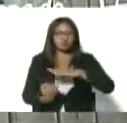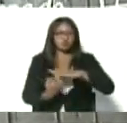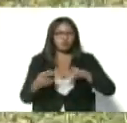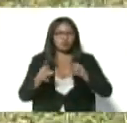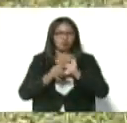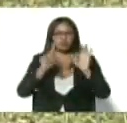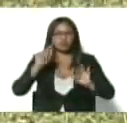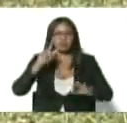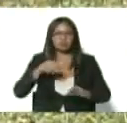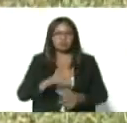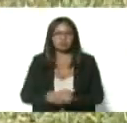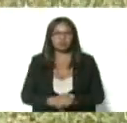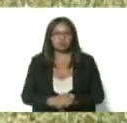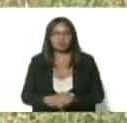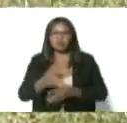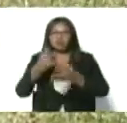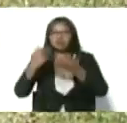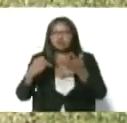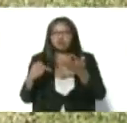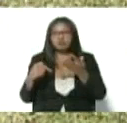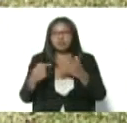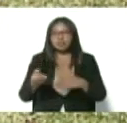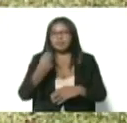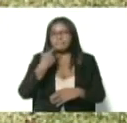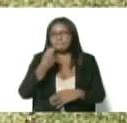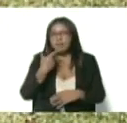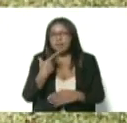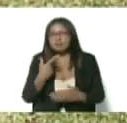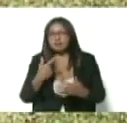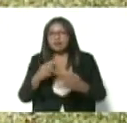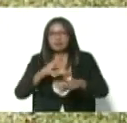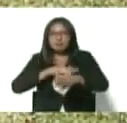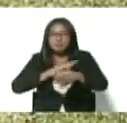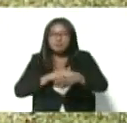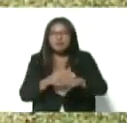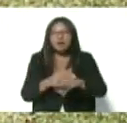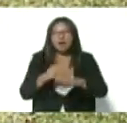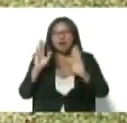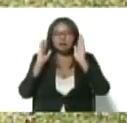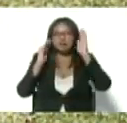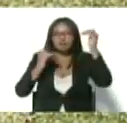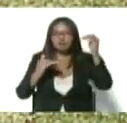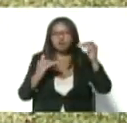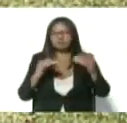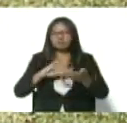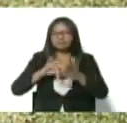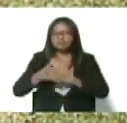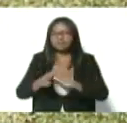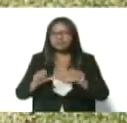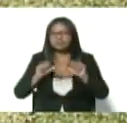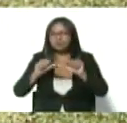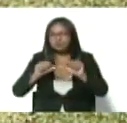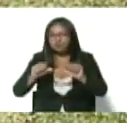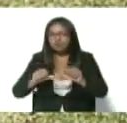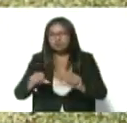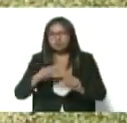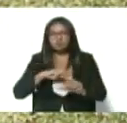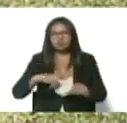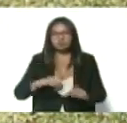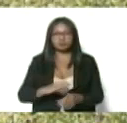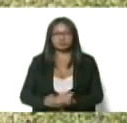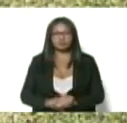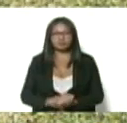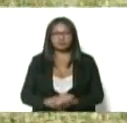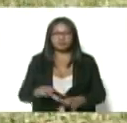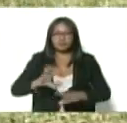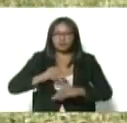cuanto a la materia médica asistencial precisamente para seguir adoptando ese